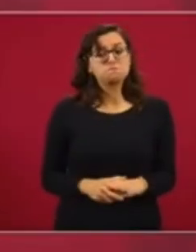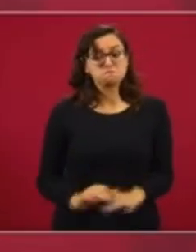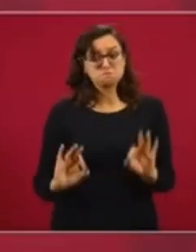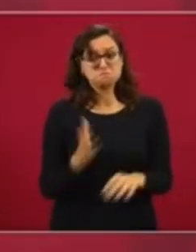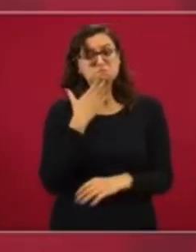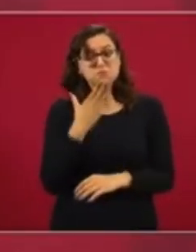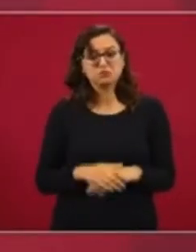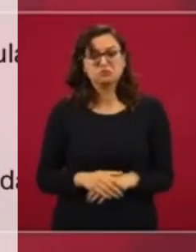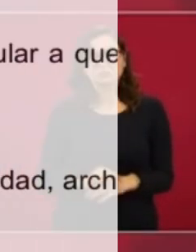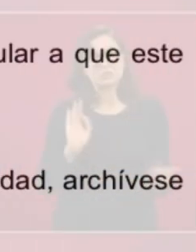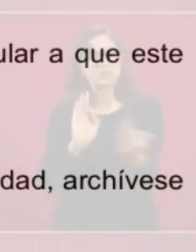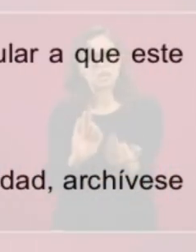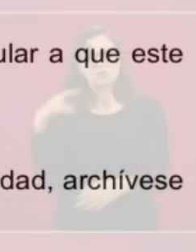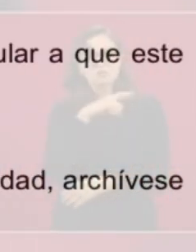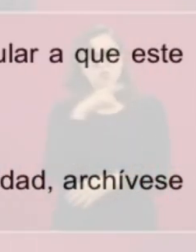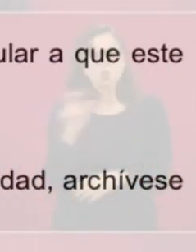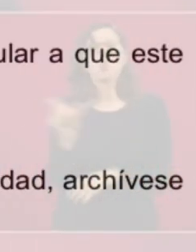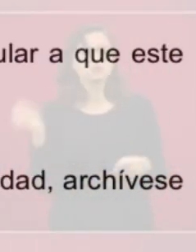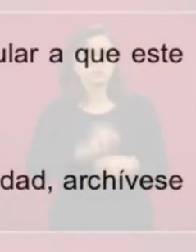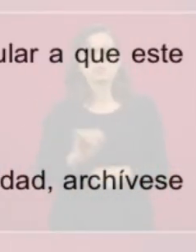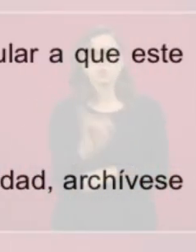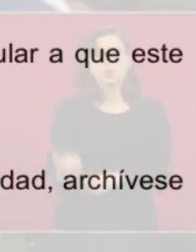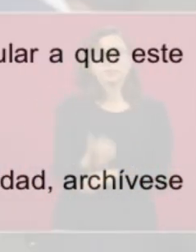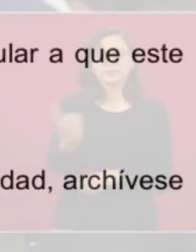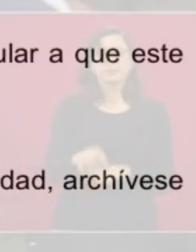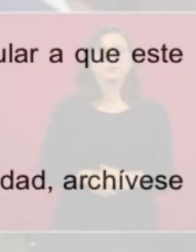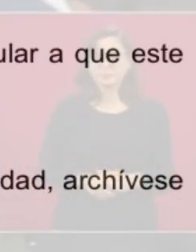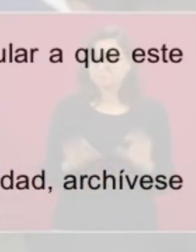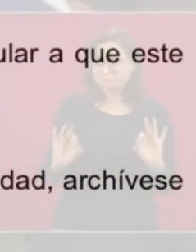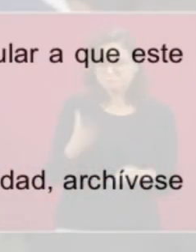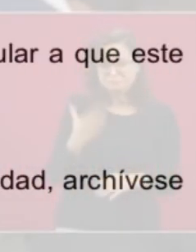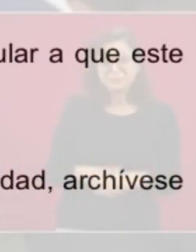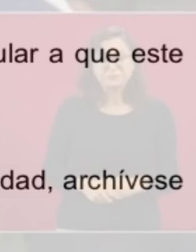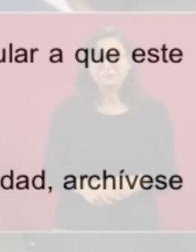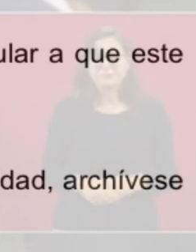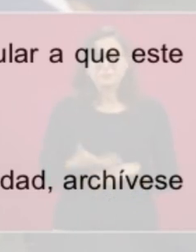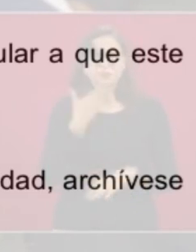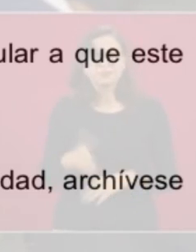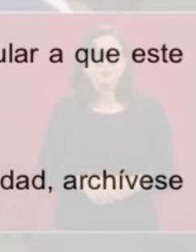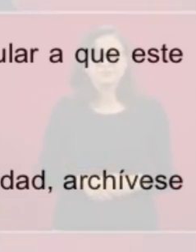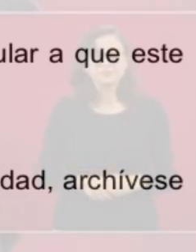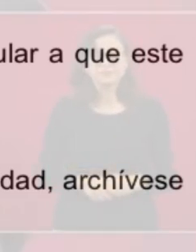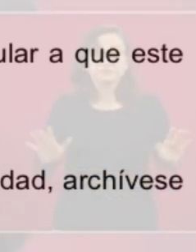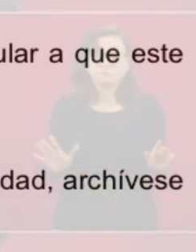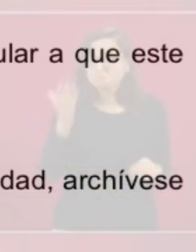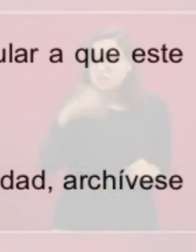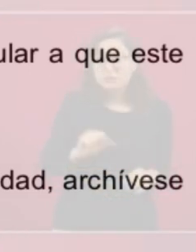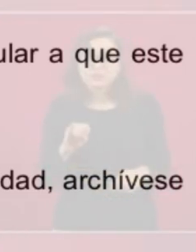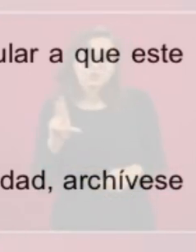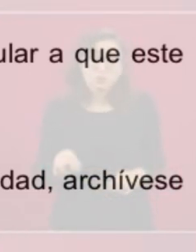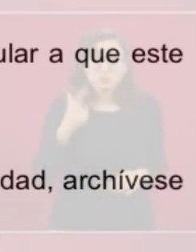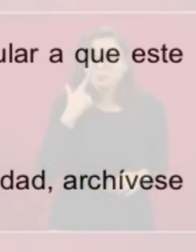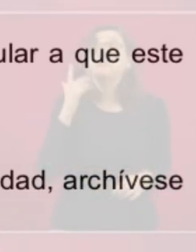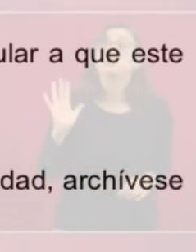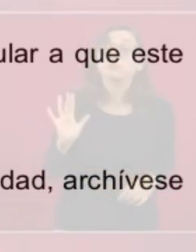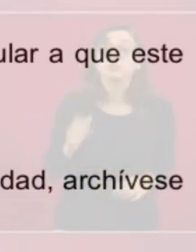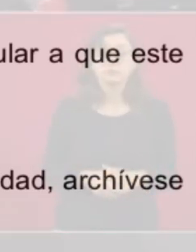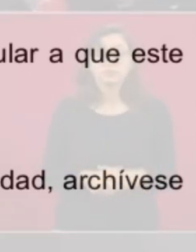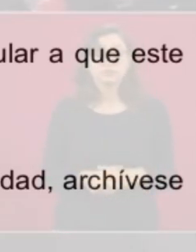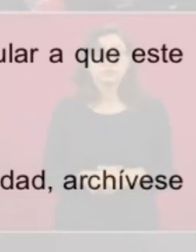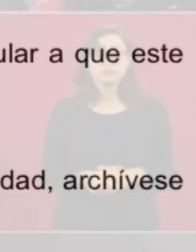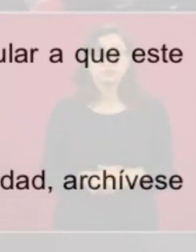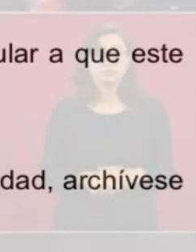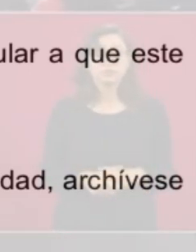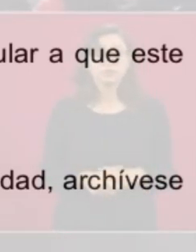bien, porque ya es pronto. ¿Cuándo es el 1 de octubre? Jueves. Ah, muy bien, muy bien. Ya ahí se va a saber.